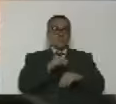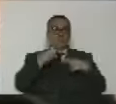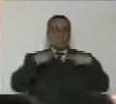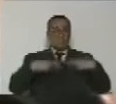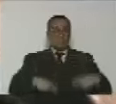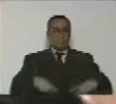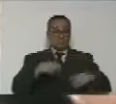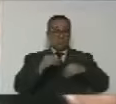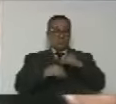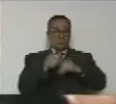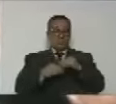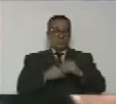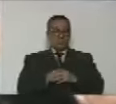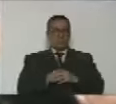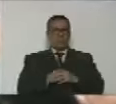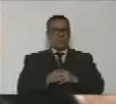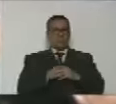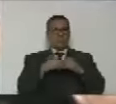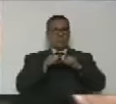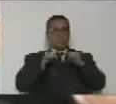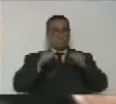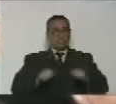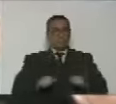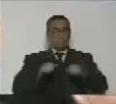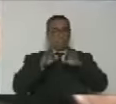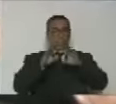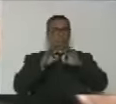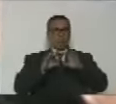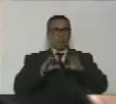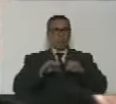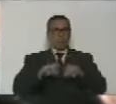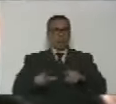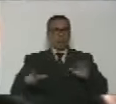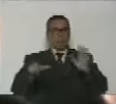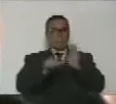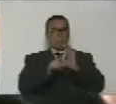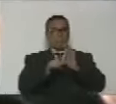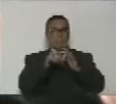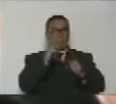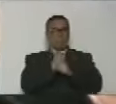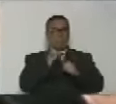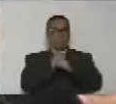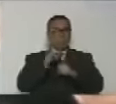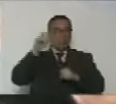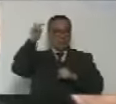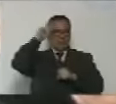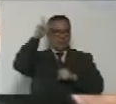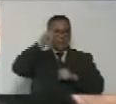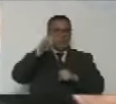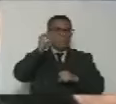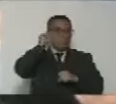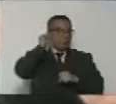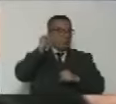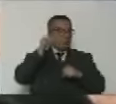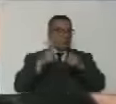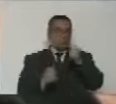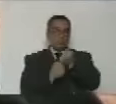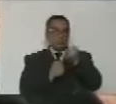Había sido víctima sistemática de bullying en el liceo donde trabajaba como docente. Le dimos